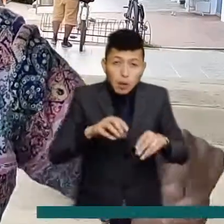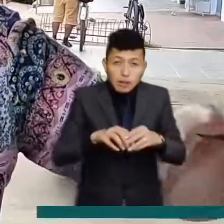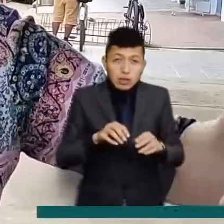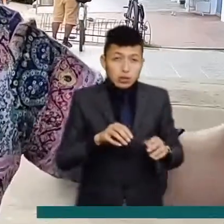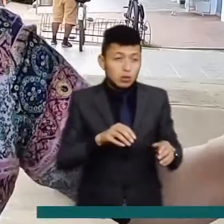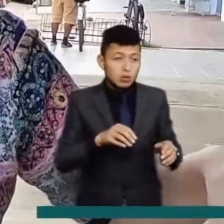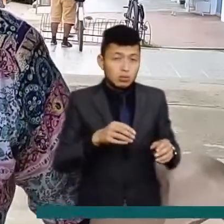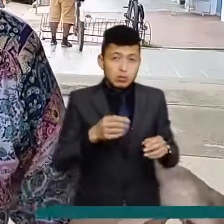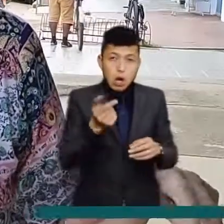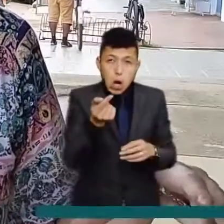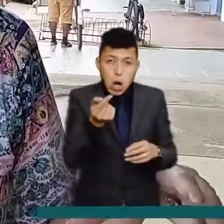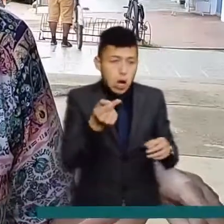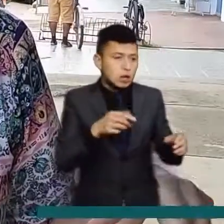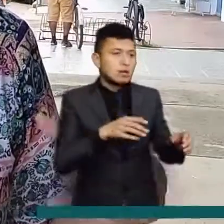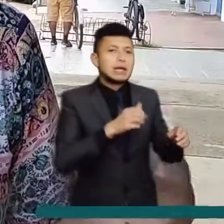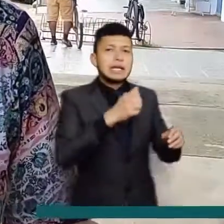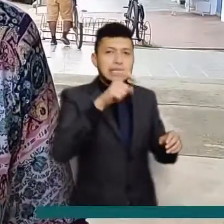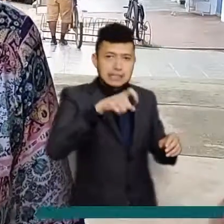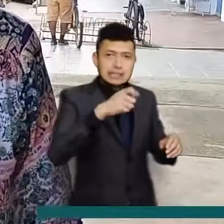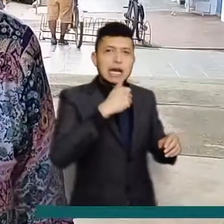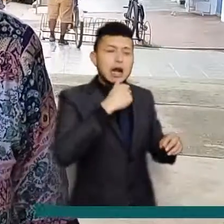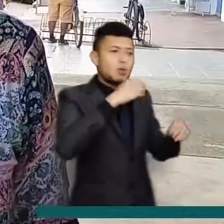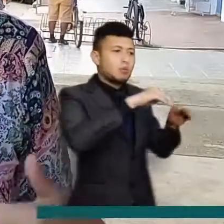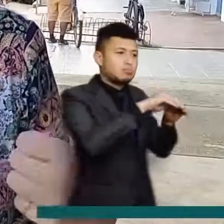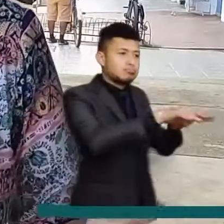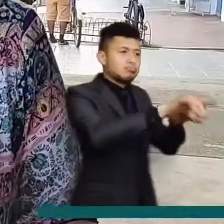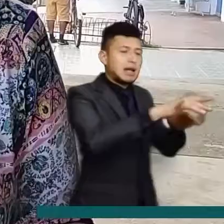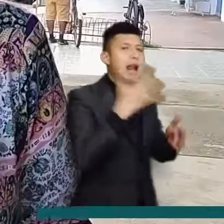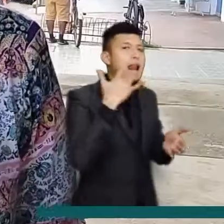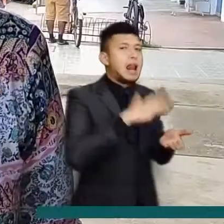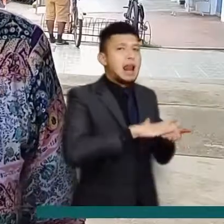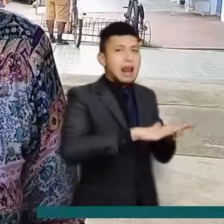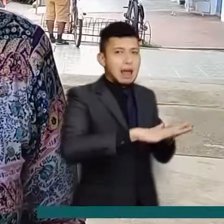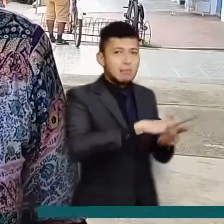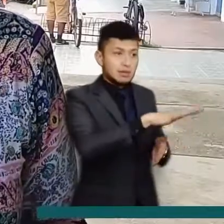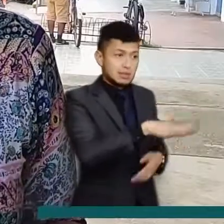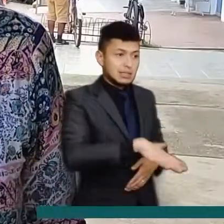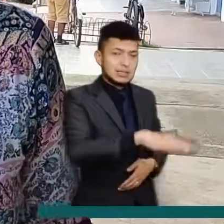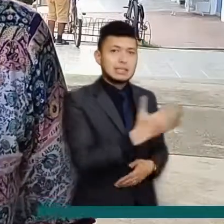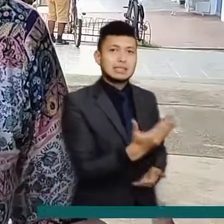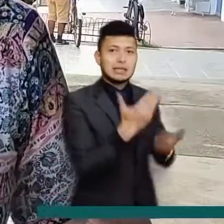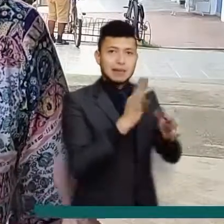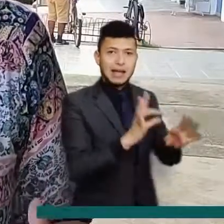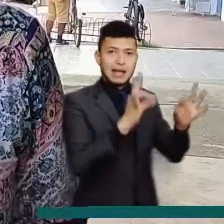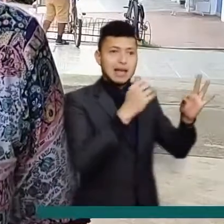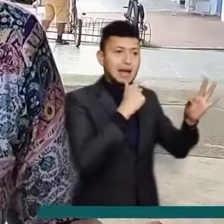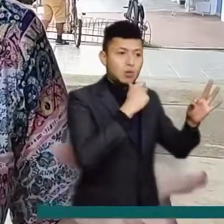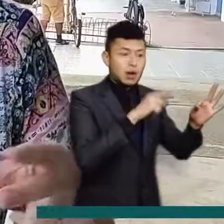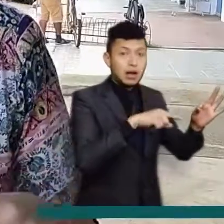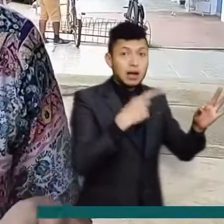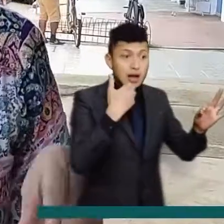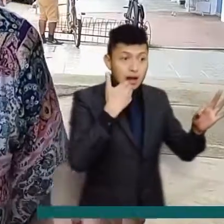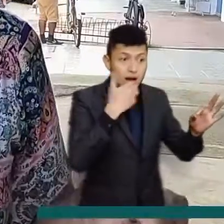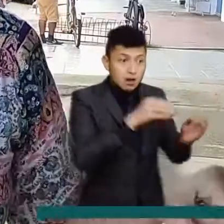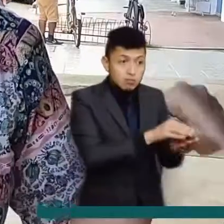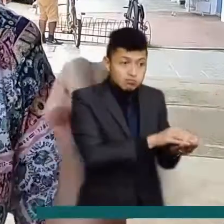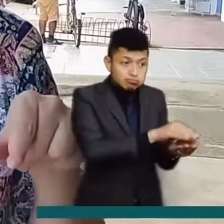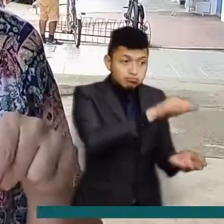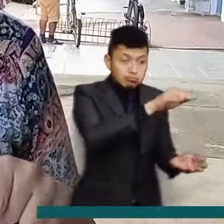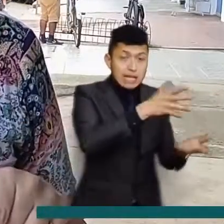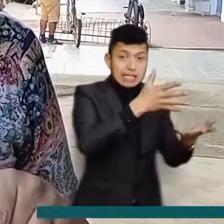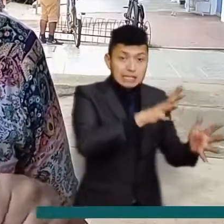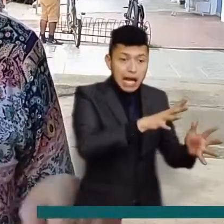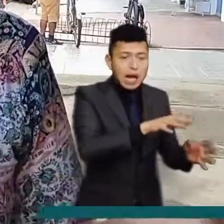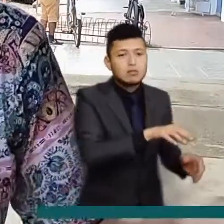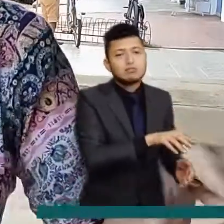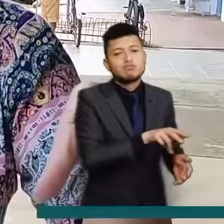huevitos necesitan de cuerpos de agua limpios, por eso también son buenos indicadores de la calidad del agua, y cuando ya son adultos salen a